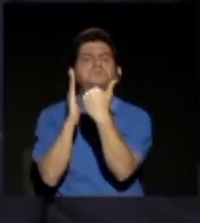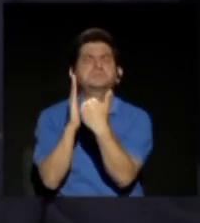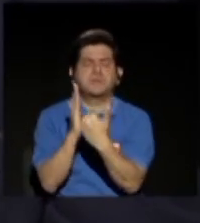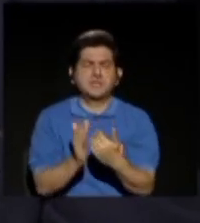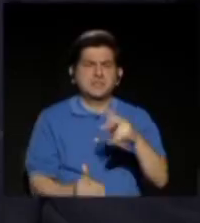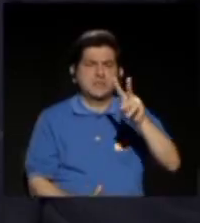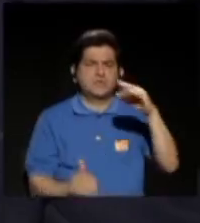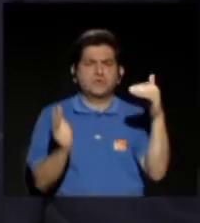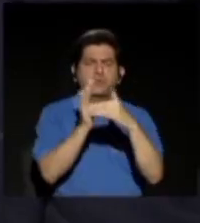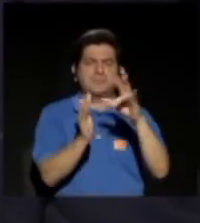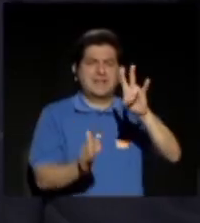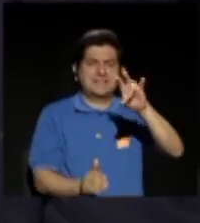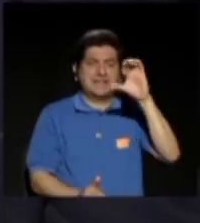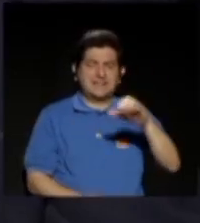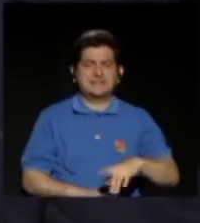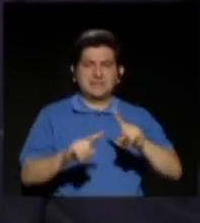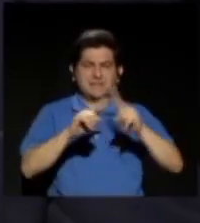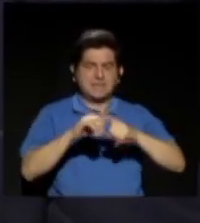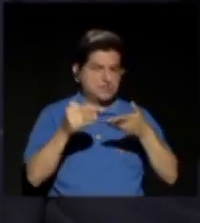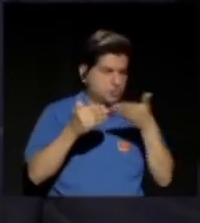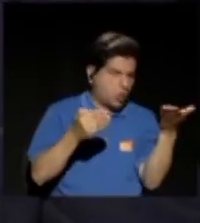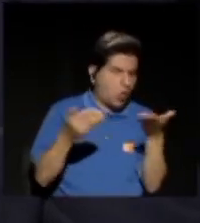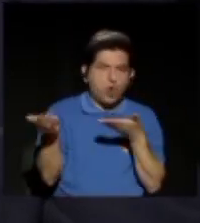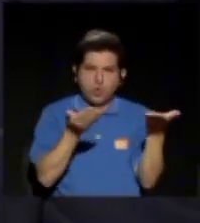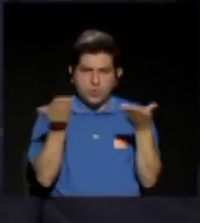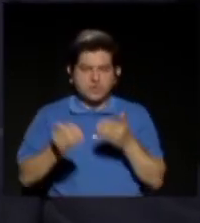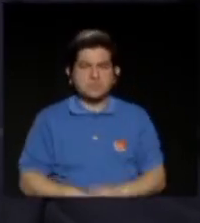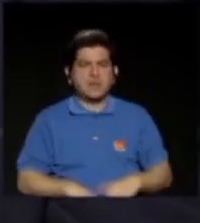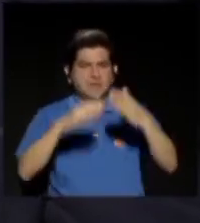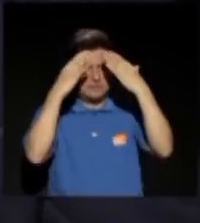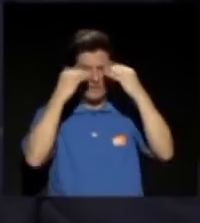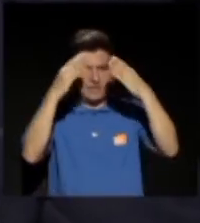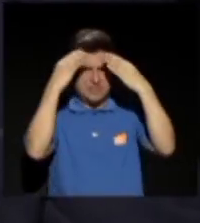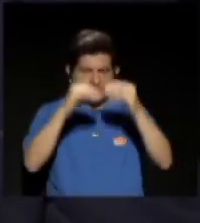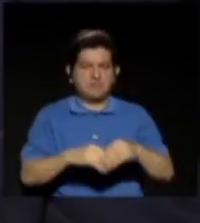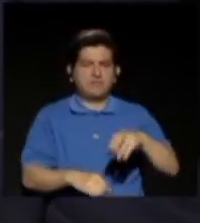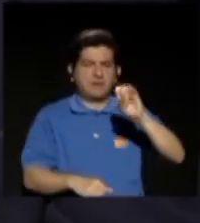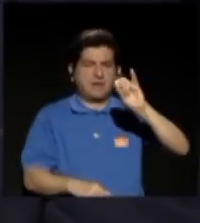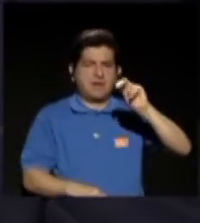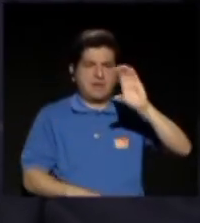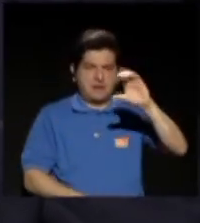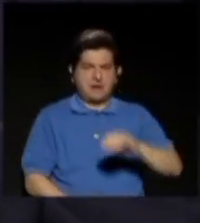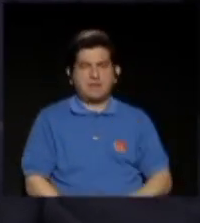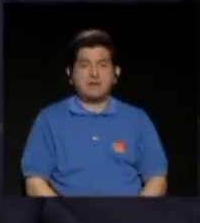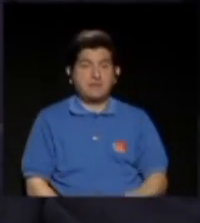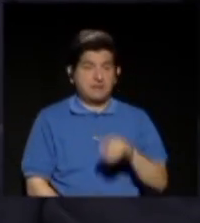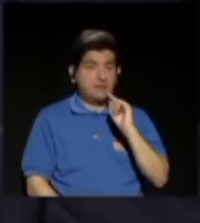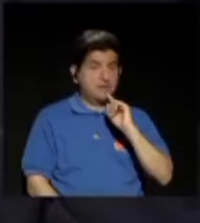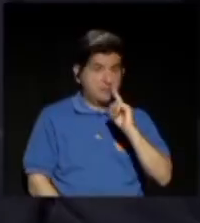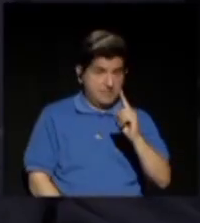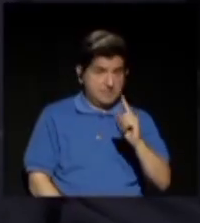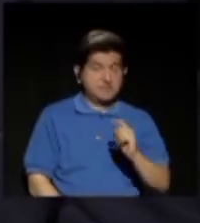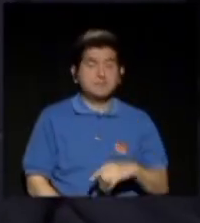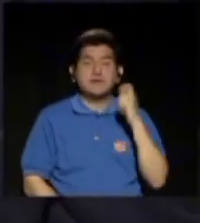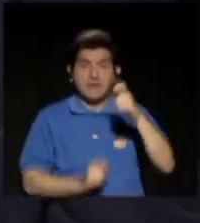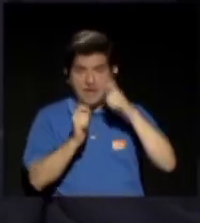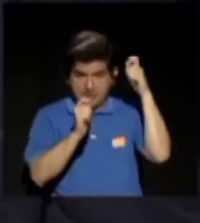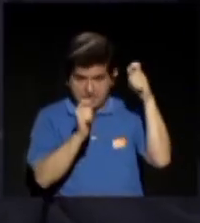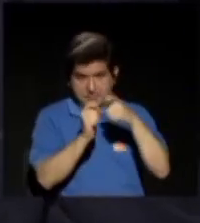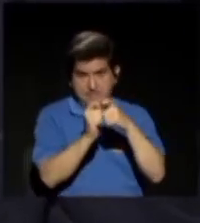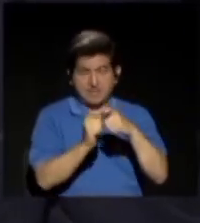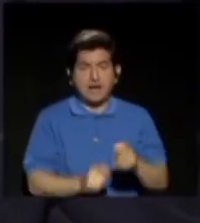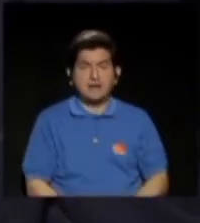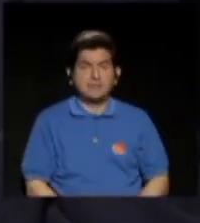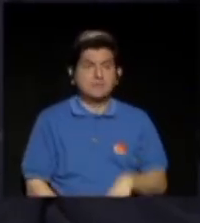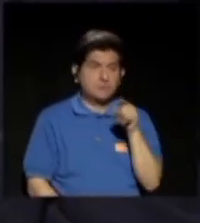de 2.700 bienes y servicios, que son los que se reportan en el ENIC, que como mencionaba don Rafael, efectivamente vienen de